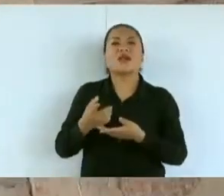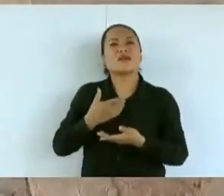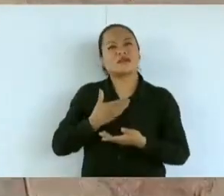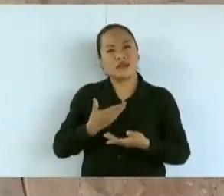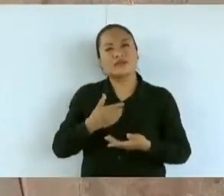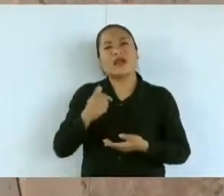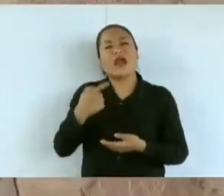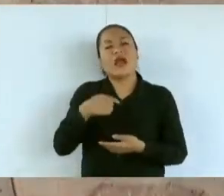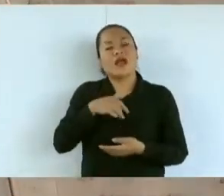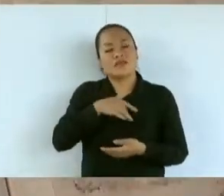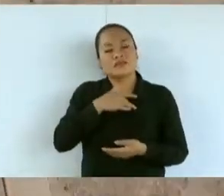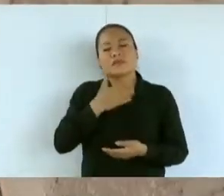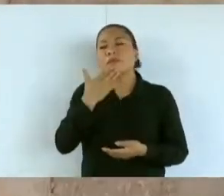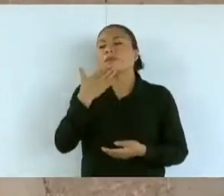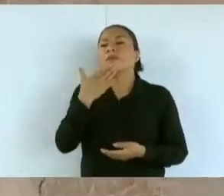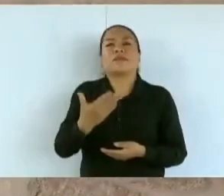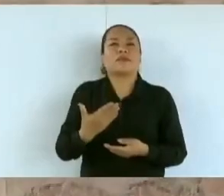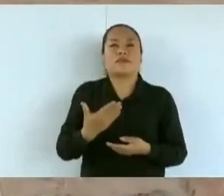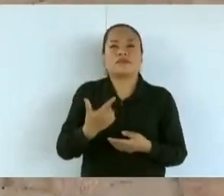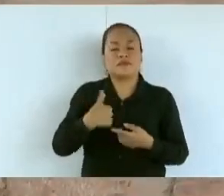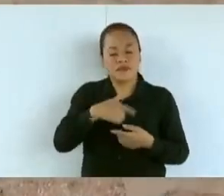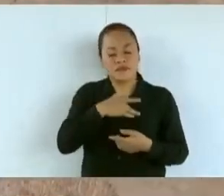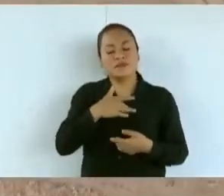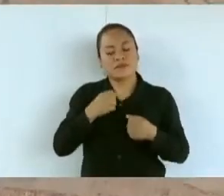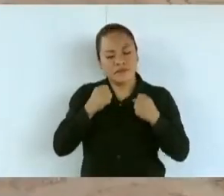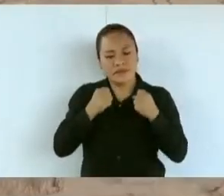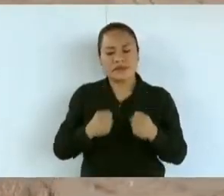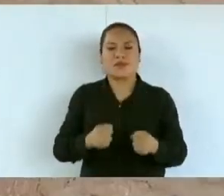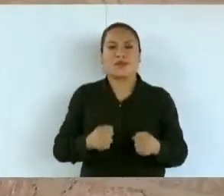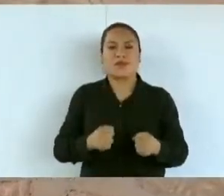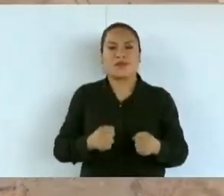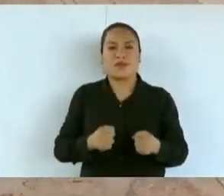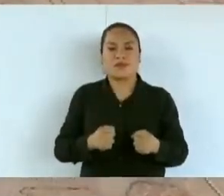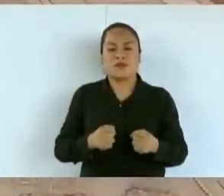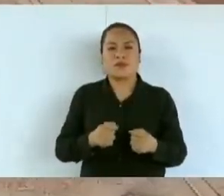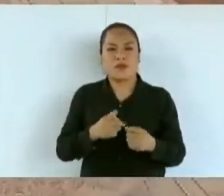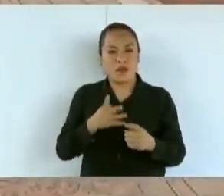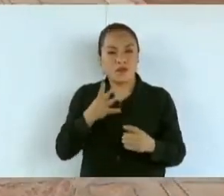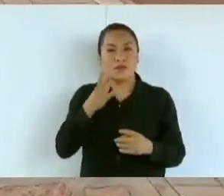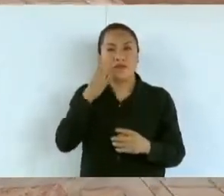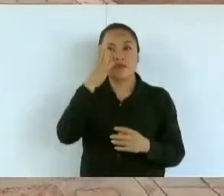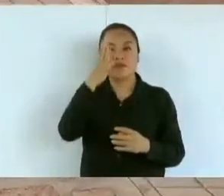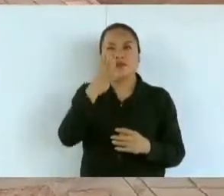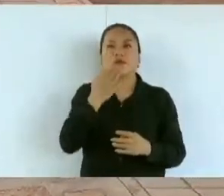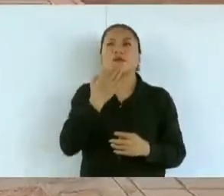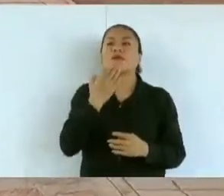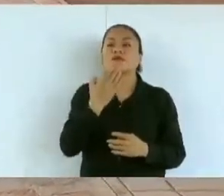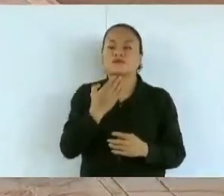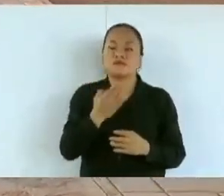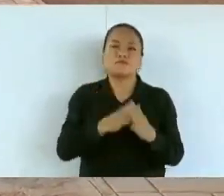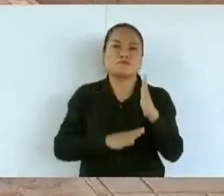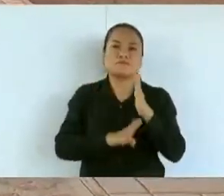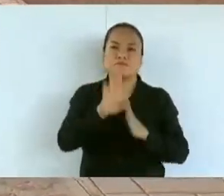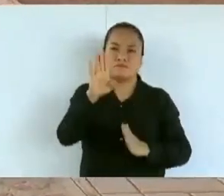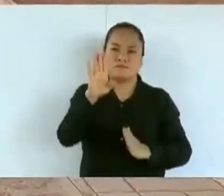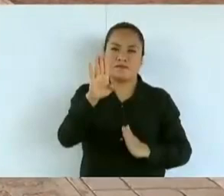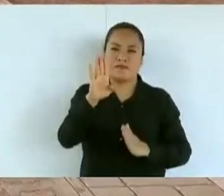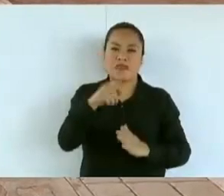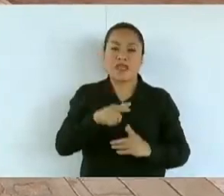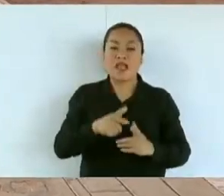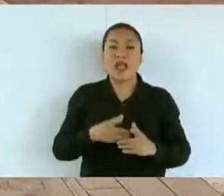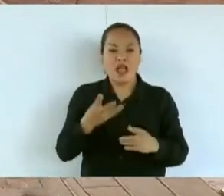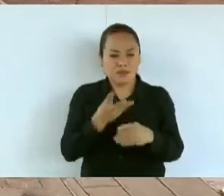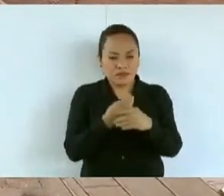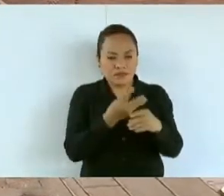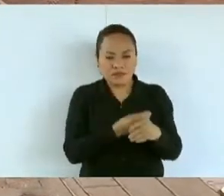la esperanza y estamos seguros que nos lleva por un buen camino. La construcción